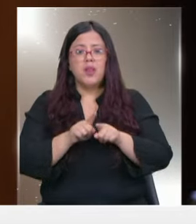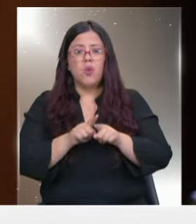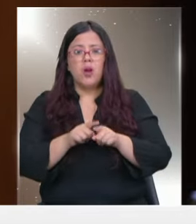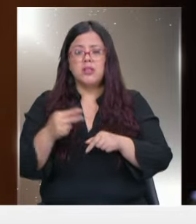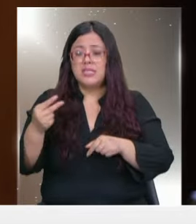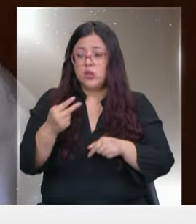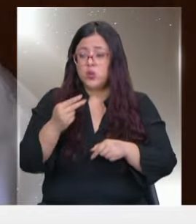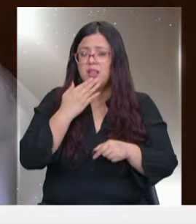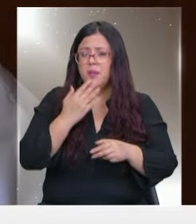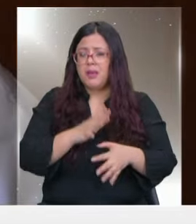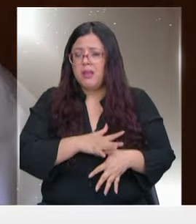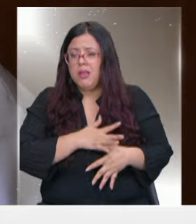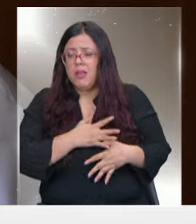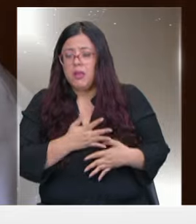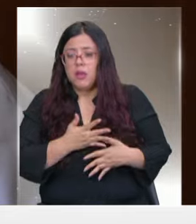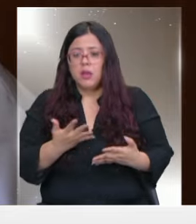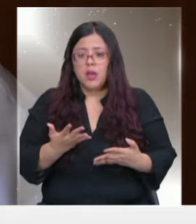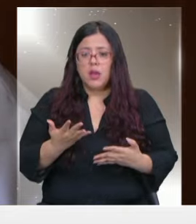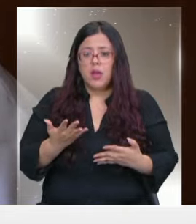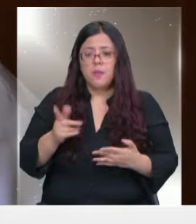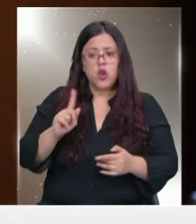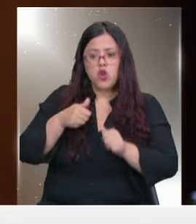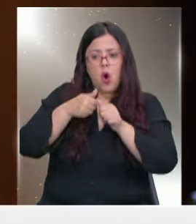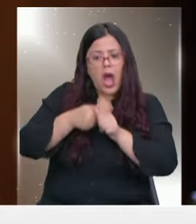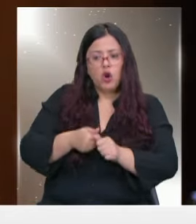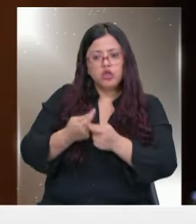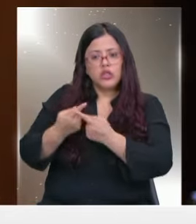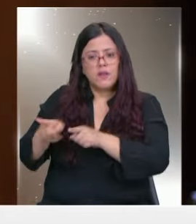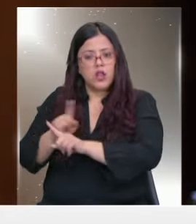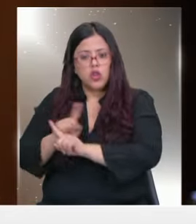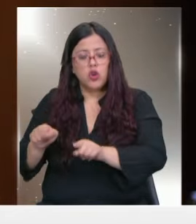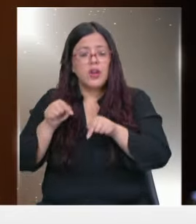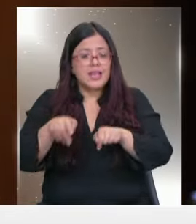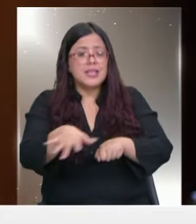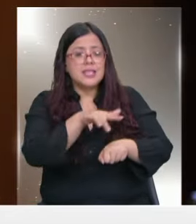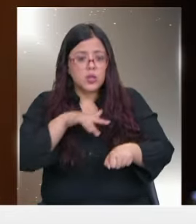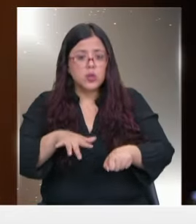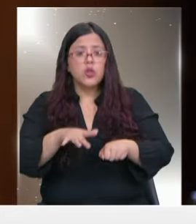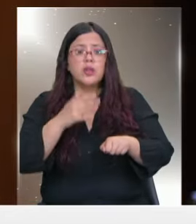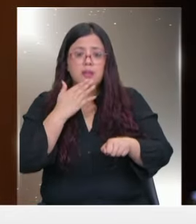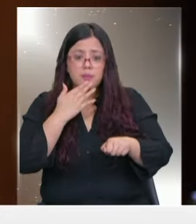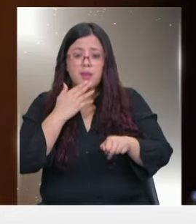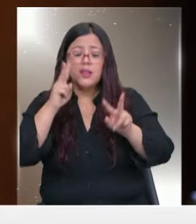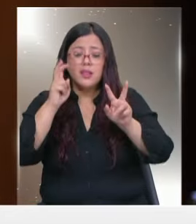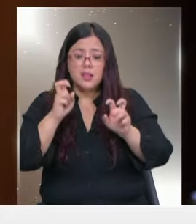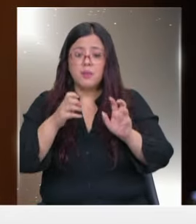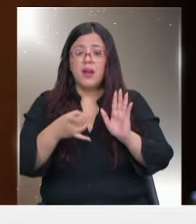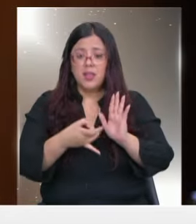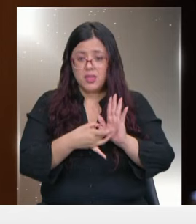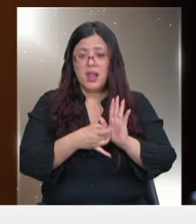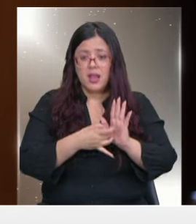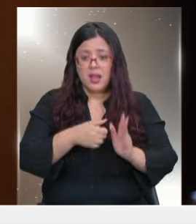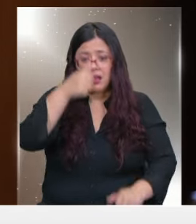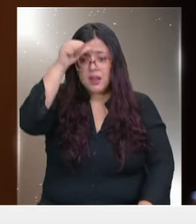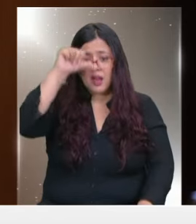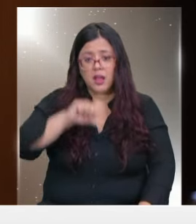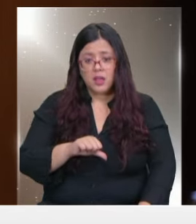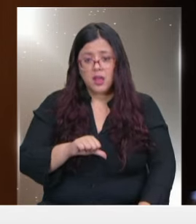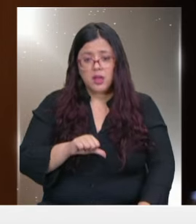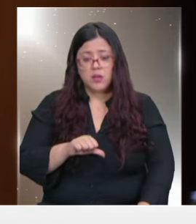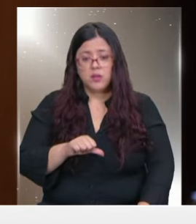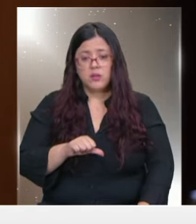sexual, en ese ámbito, no son acosos de otra naturaleza. Esos hechos podrían constituir también tipos penales. Y podrían